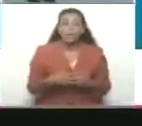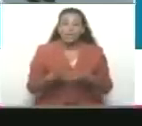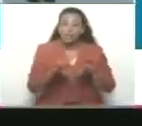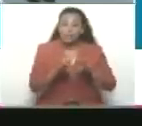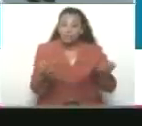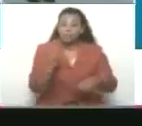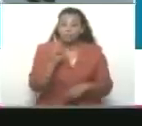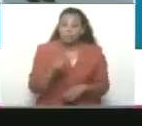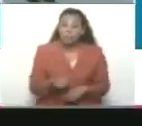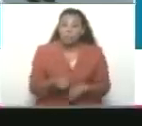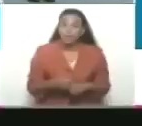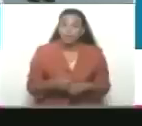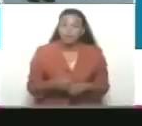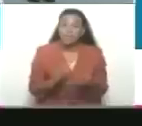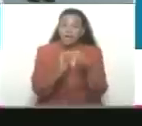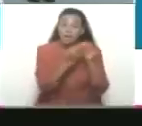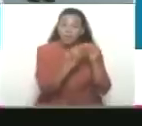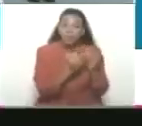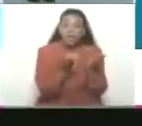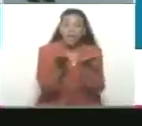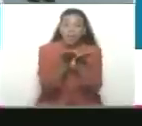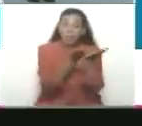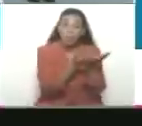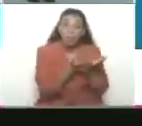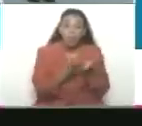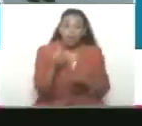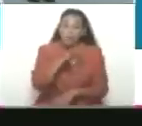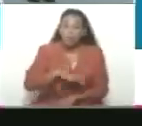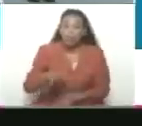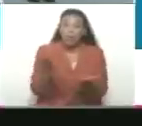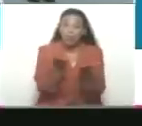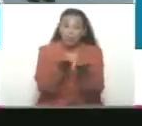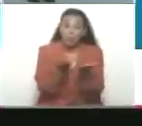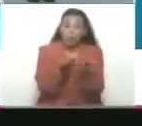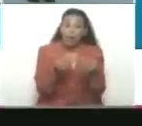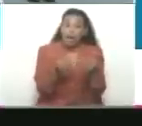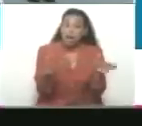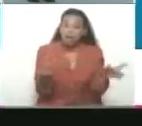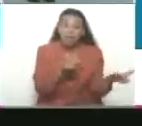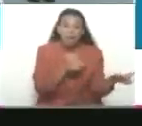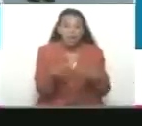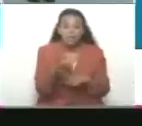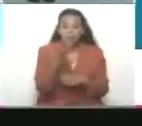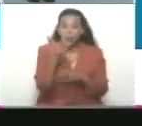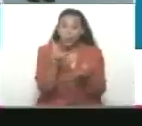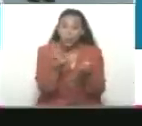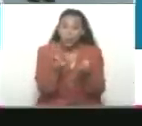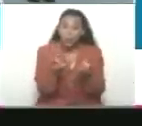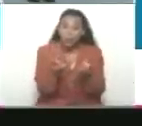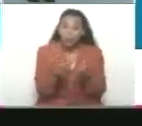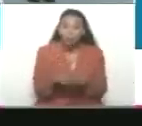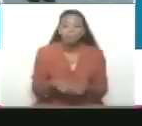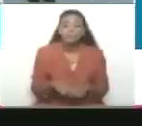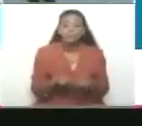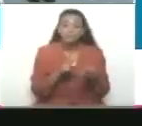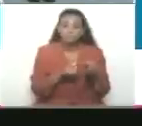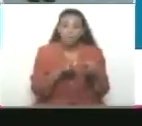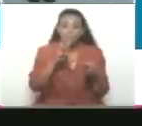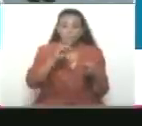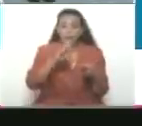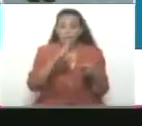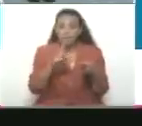Educación se recuperaron las escuelas todas las escuelas y se pusieron como nuevas la escuela madre María de San